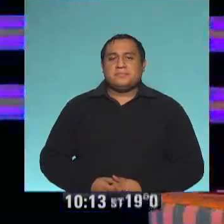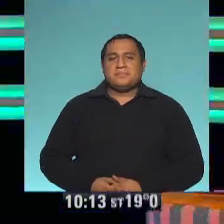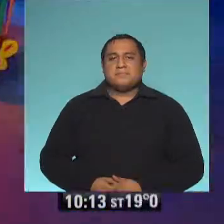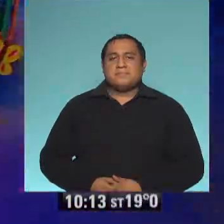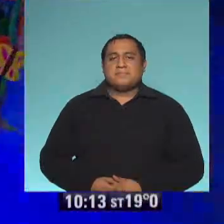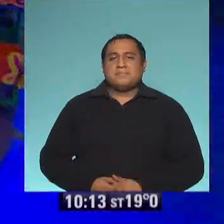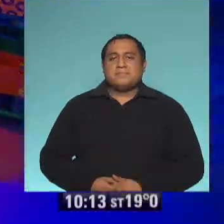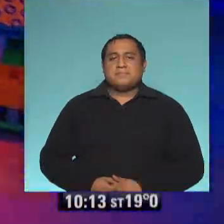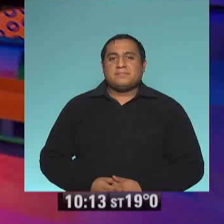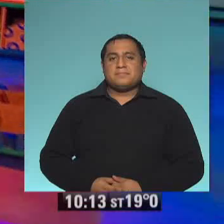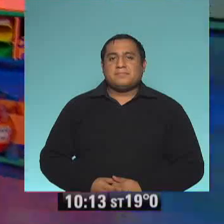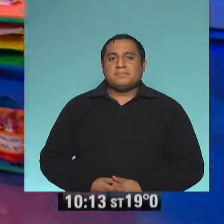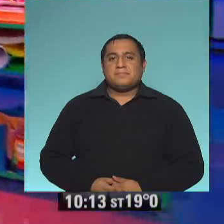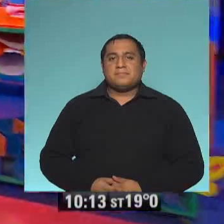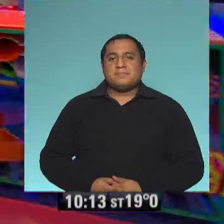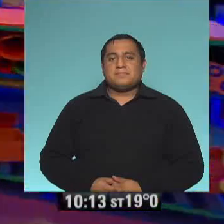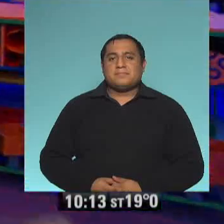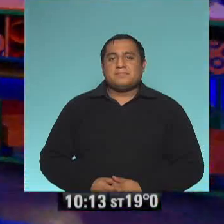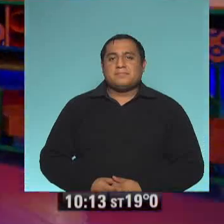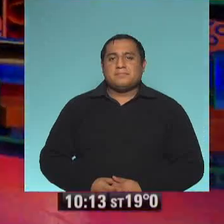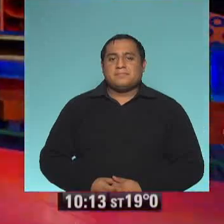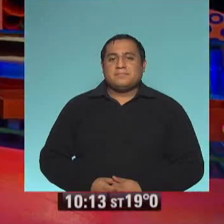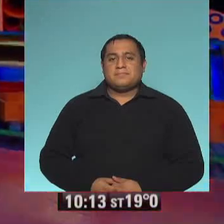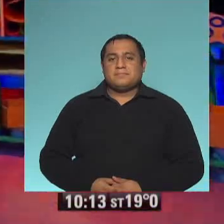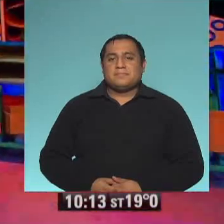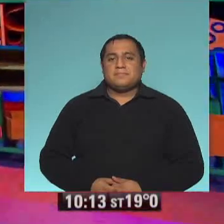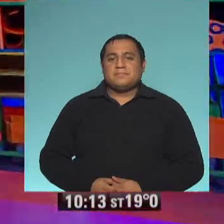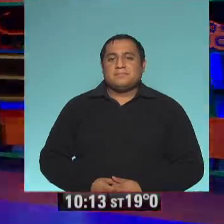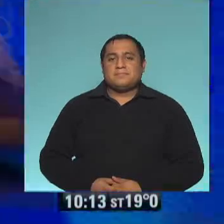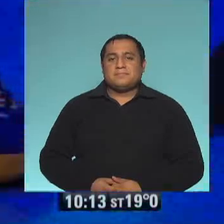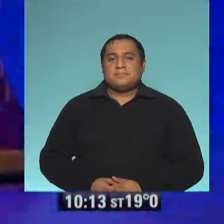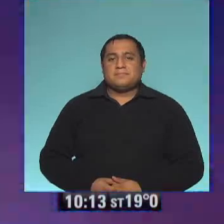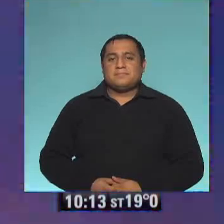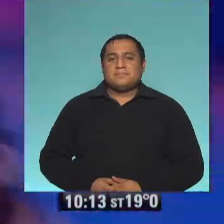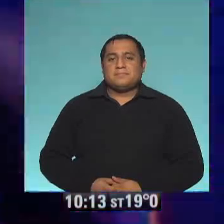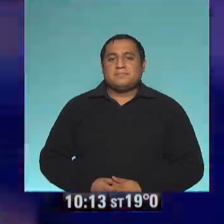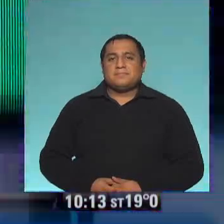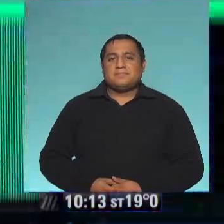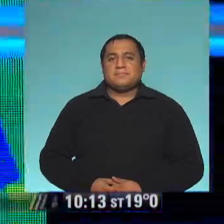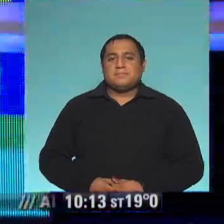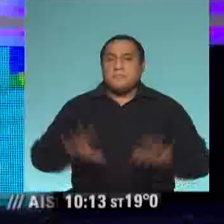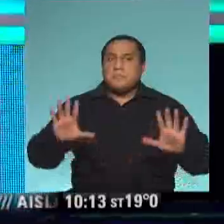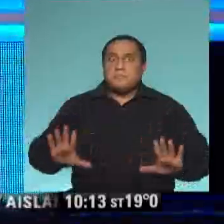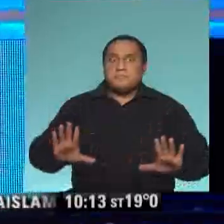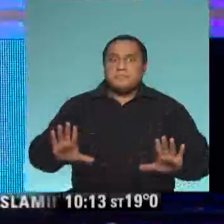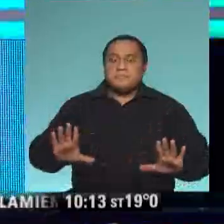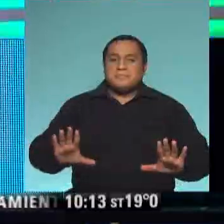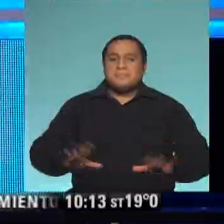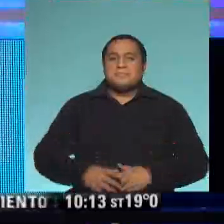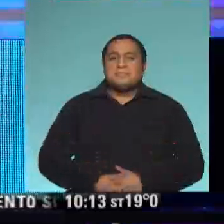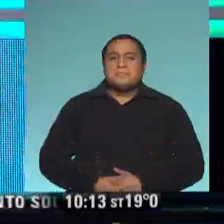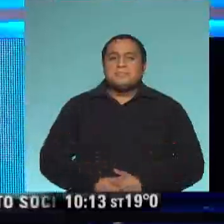conocidos. Yo no soy malo, yo soy chico bueno. Yo no te creo, yo soy más que...